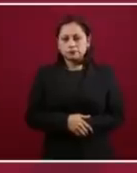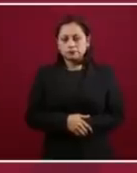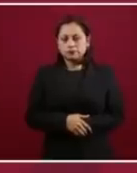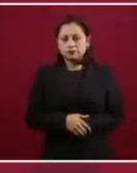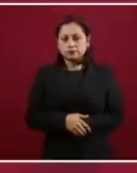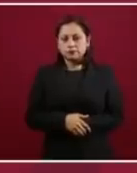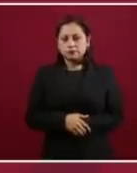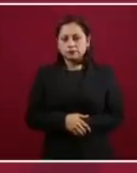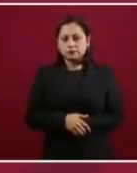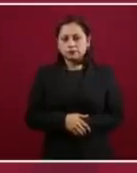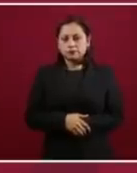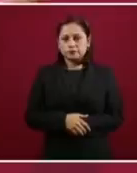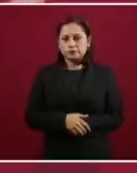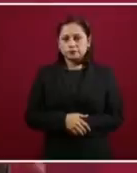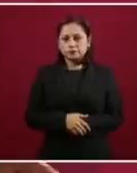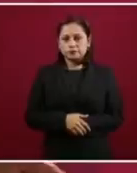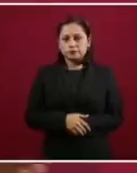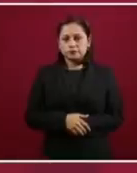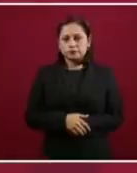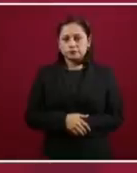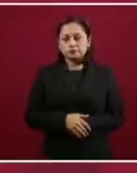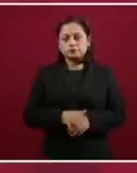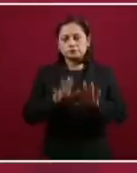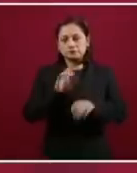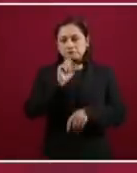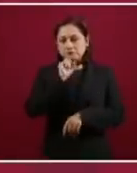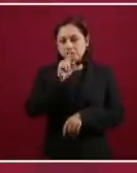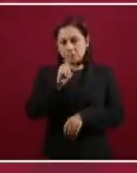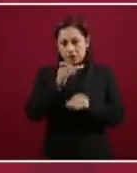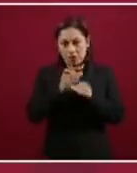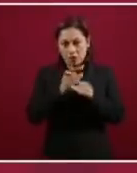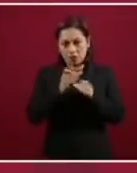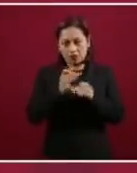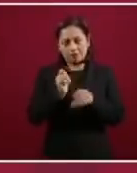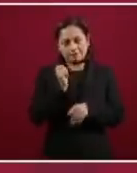También, y aquí aprovecho ya que traté el tema,